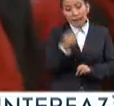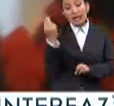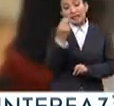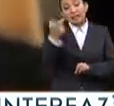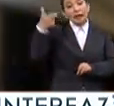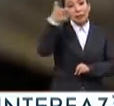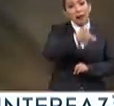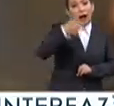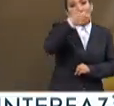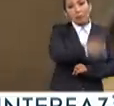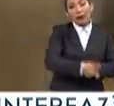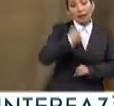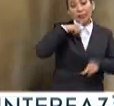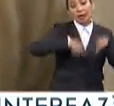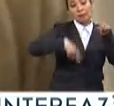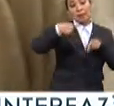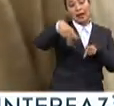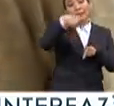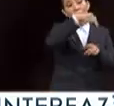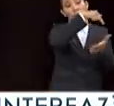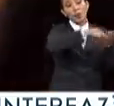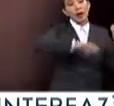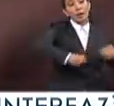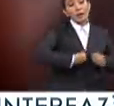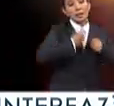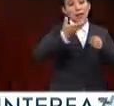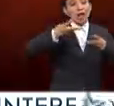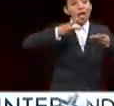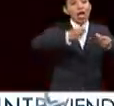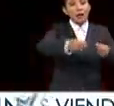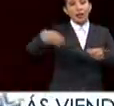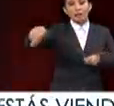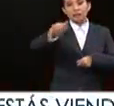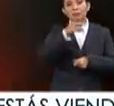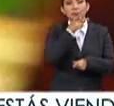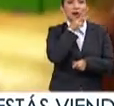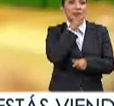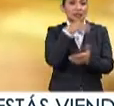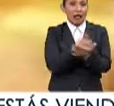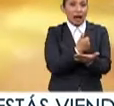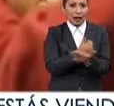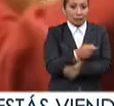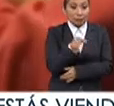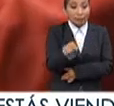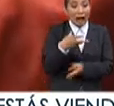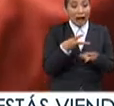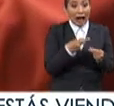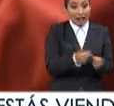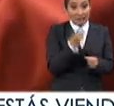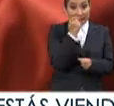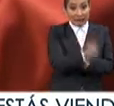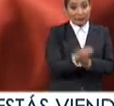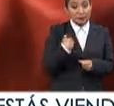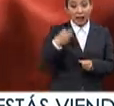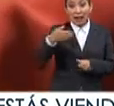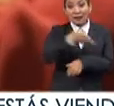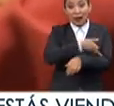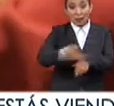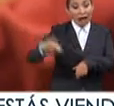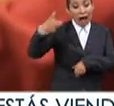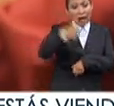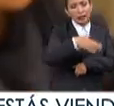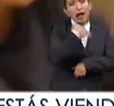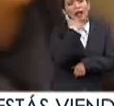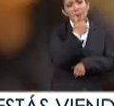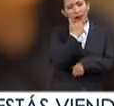requiere cuotas que varían dependiendo de la zona y el ingreso económico de los padres a pesar del gasto que implica para las familias